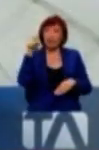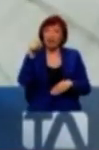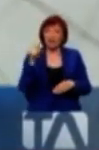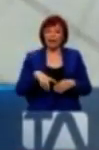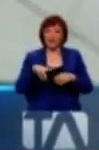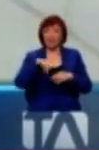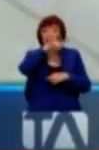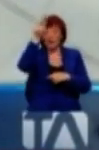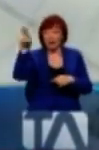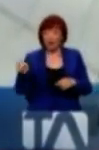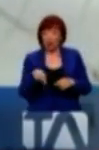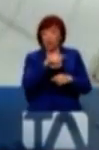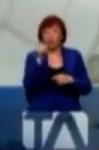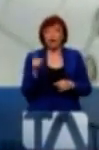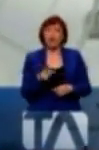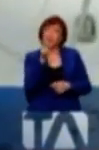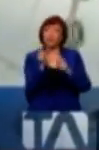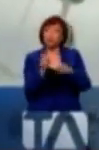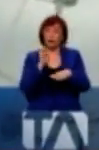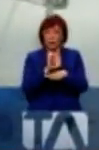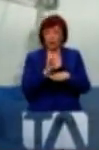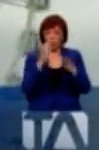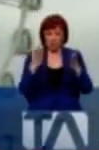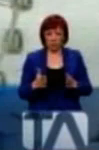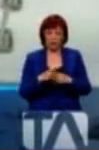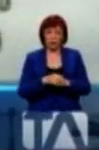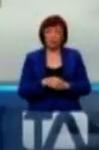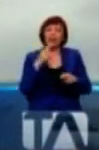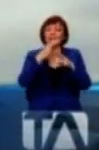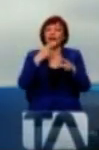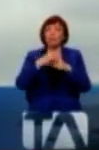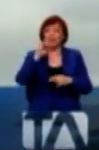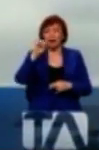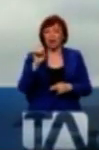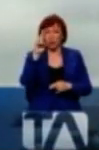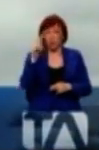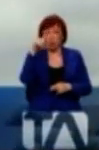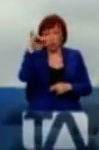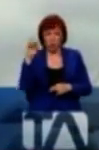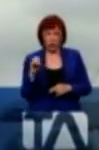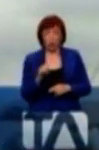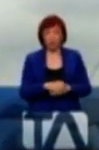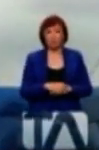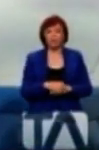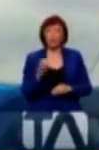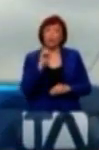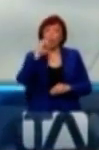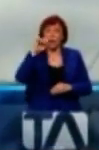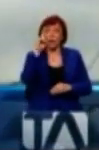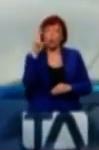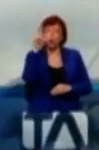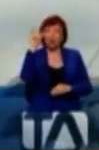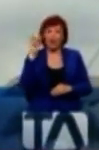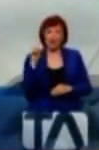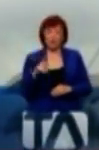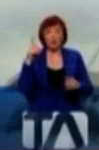La Perla a los ciudadanos ecuatorianos que se llamen Julia, Julio, Julián o Juliana, desde mañana hasta